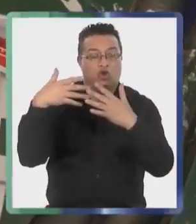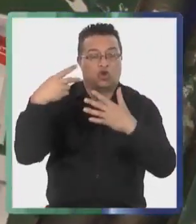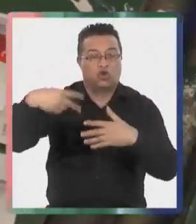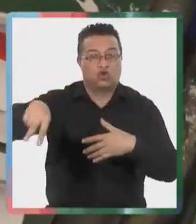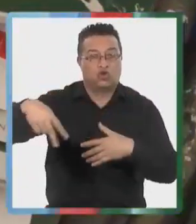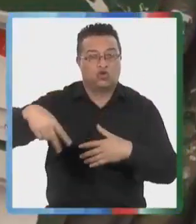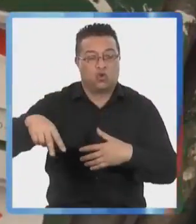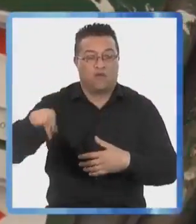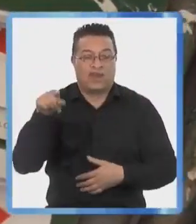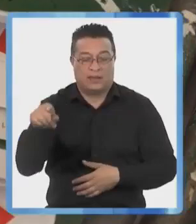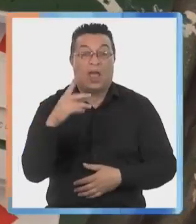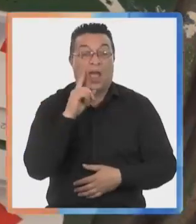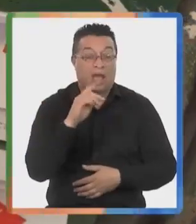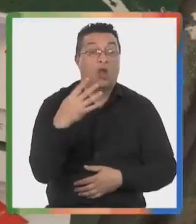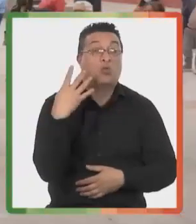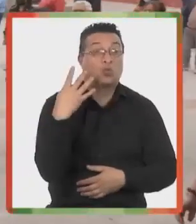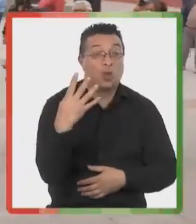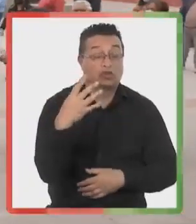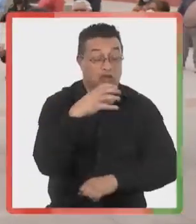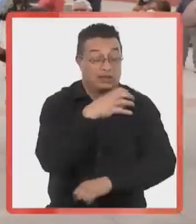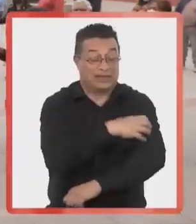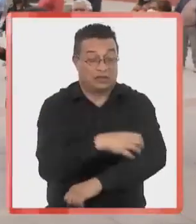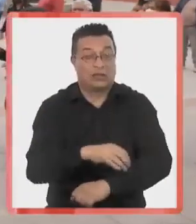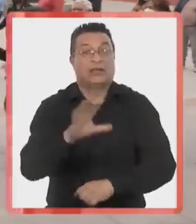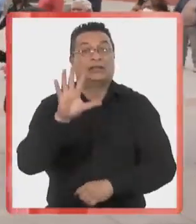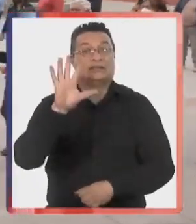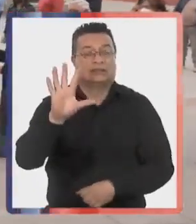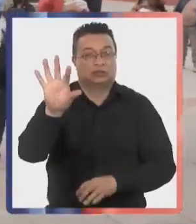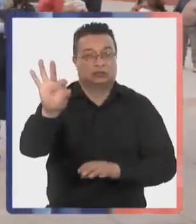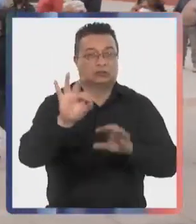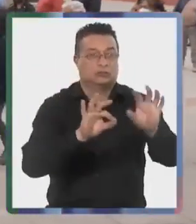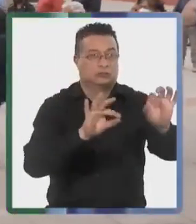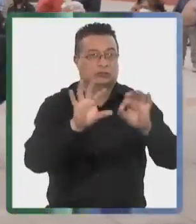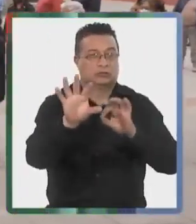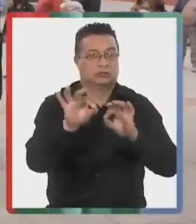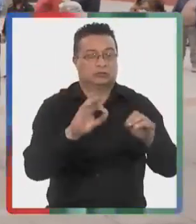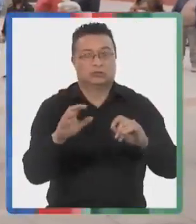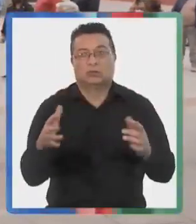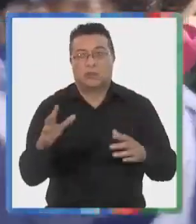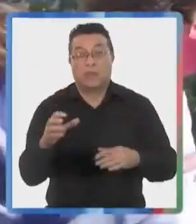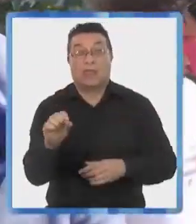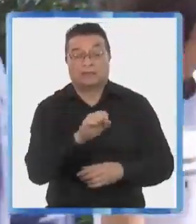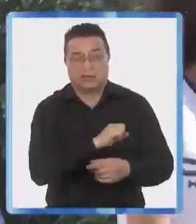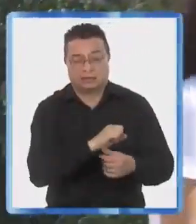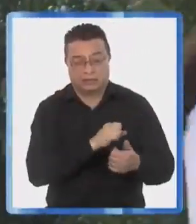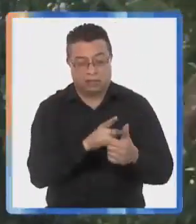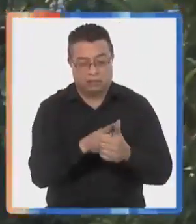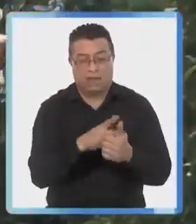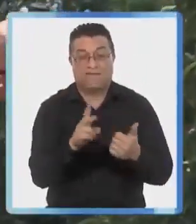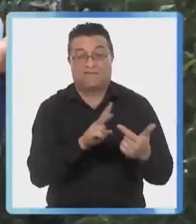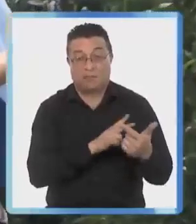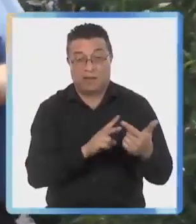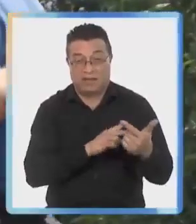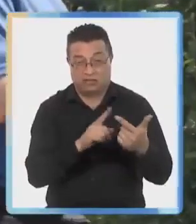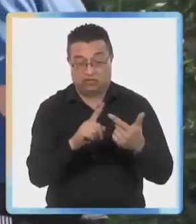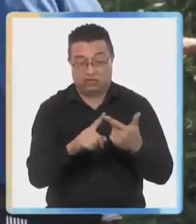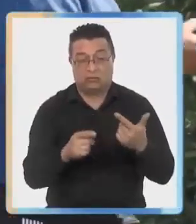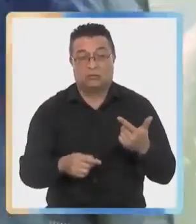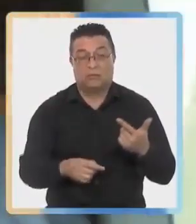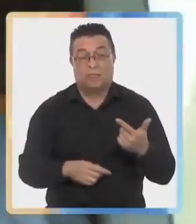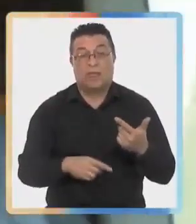3. Y hay 4 regiones que eligen 5, que son desde luego Santiago,